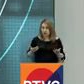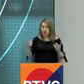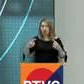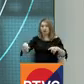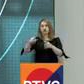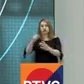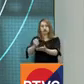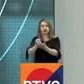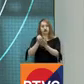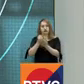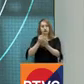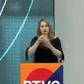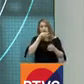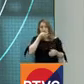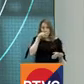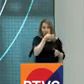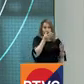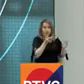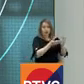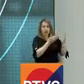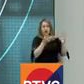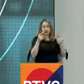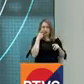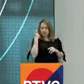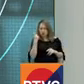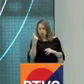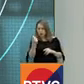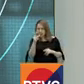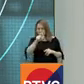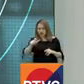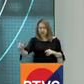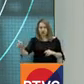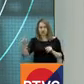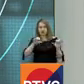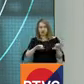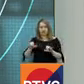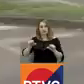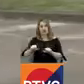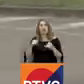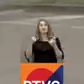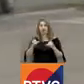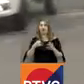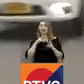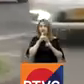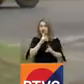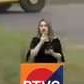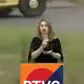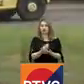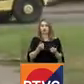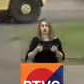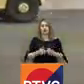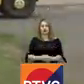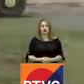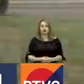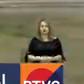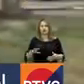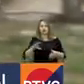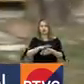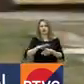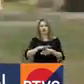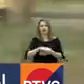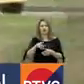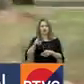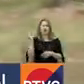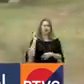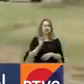denuncia y búsqueda de delincuentes la iniciativa ya ha dejado buenos resultados cuánta pureza exista hace más de 17 años